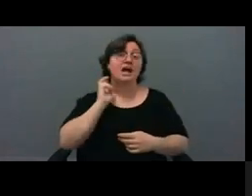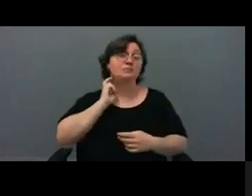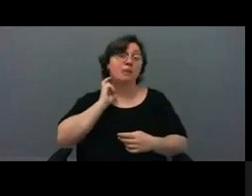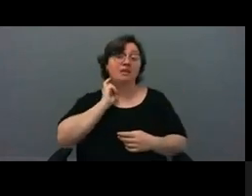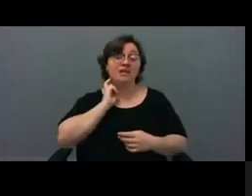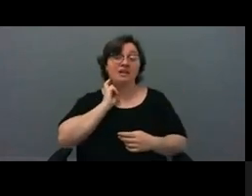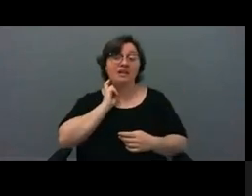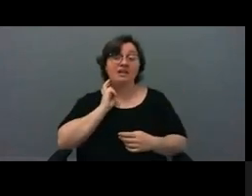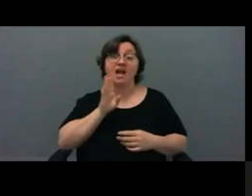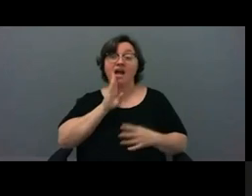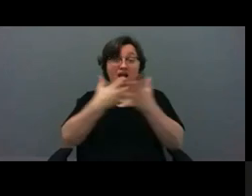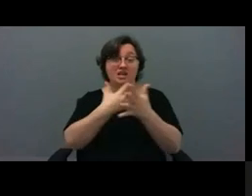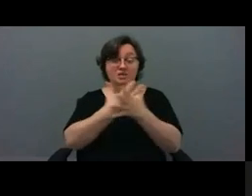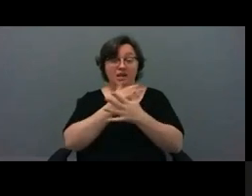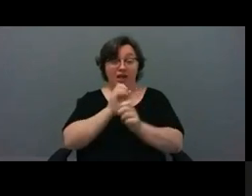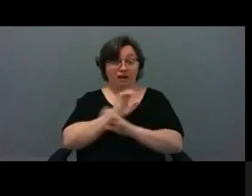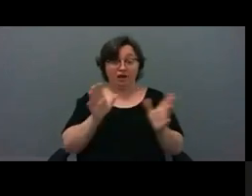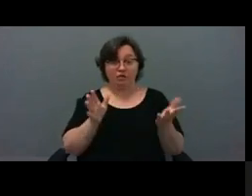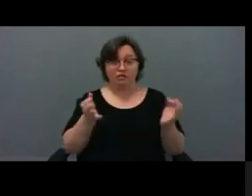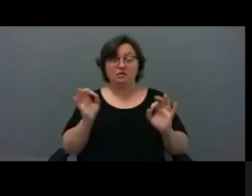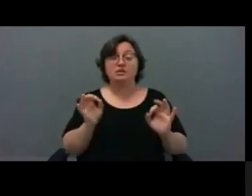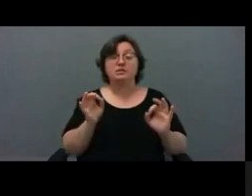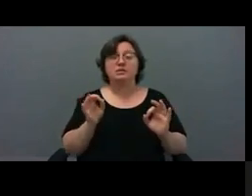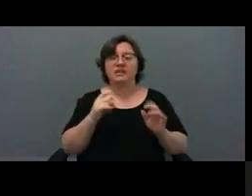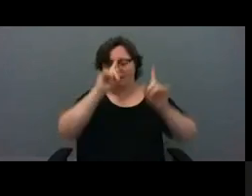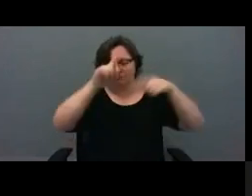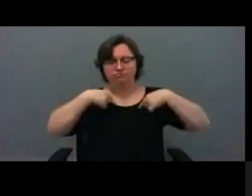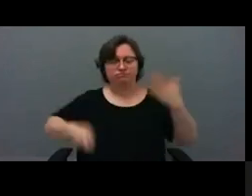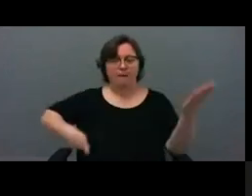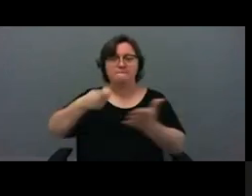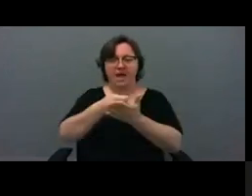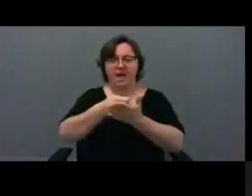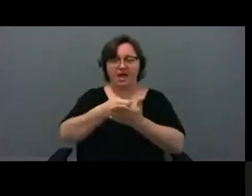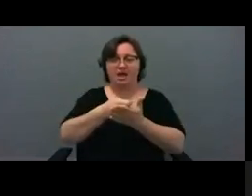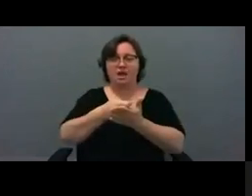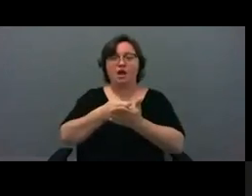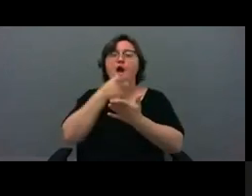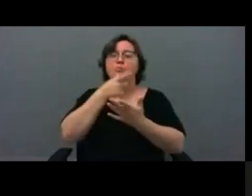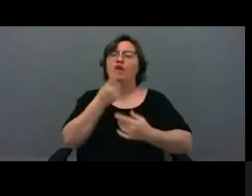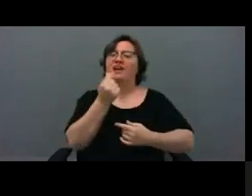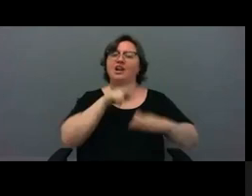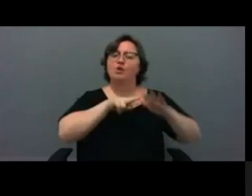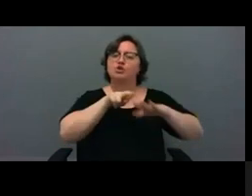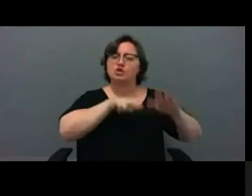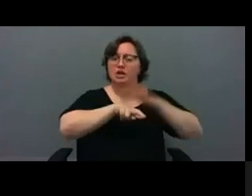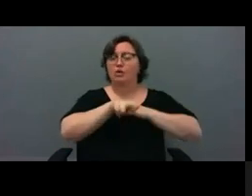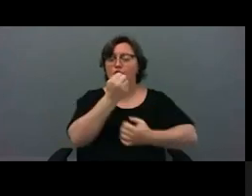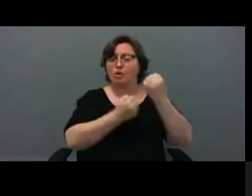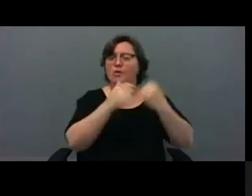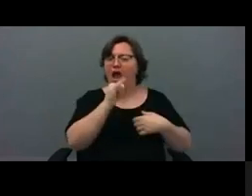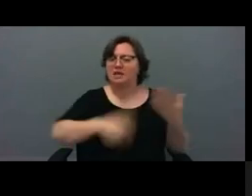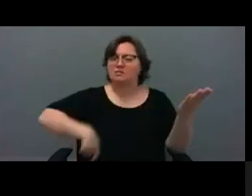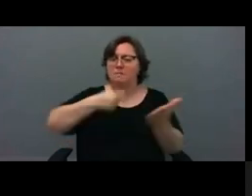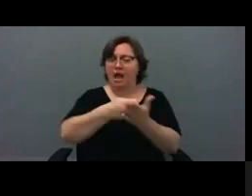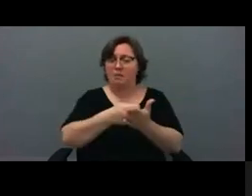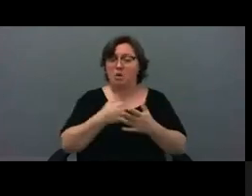como él bien nos ha explicado, abona este servicio porque tiene capacidad económica. Pero yo lanzo